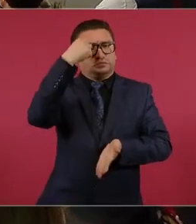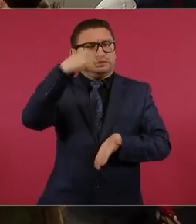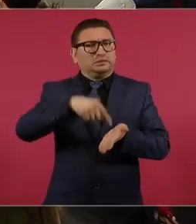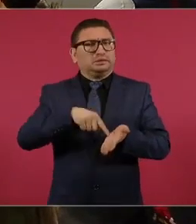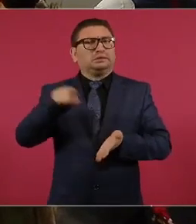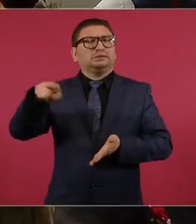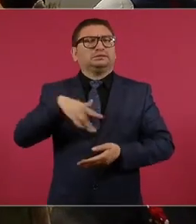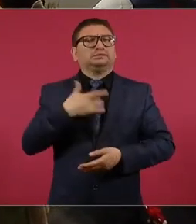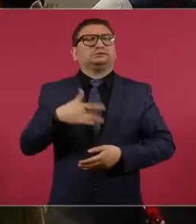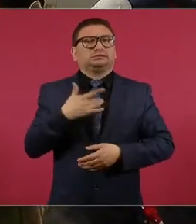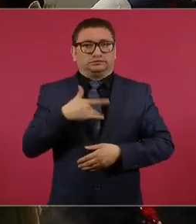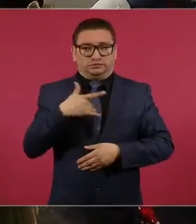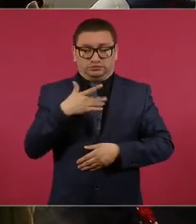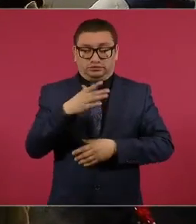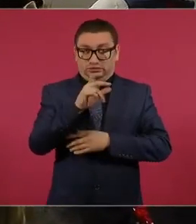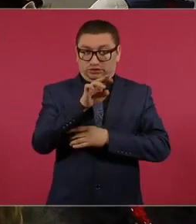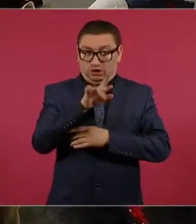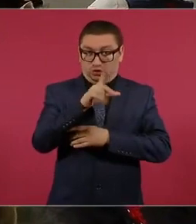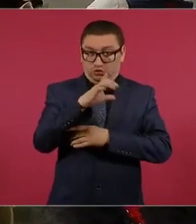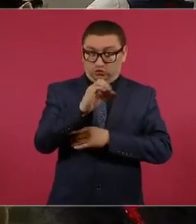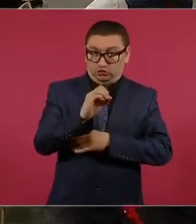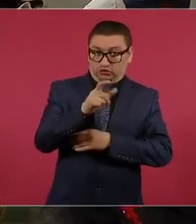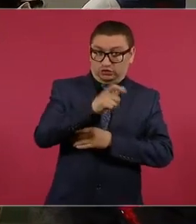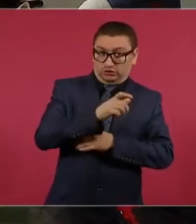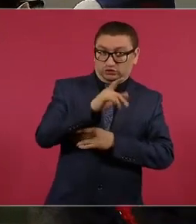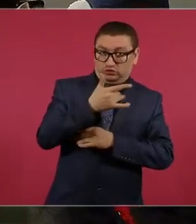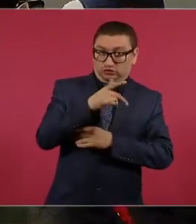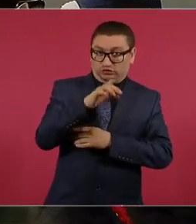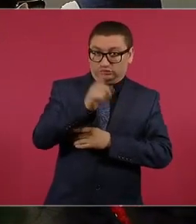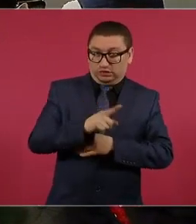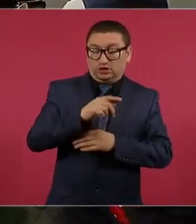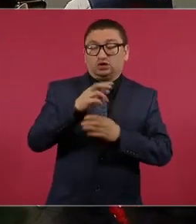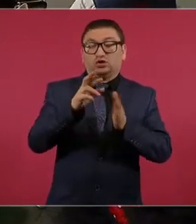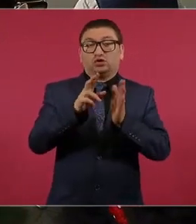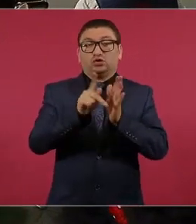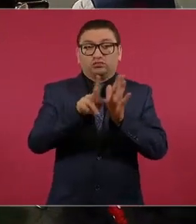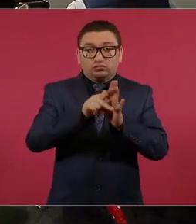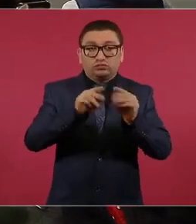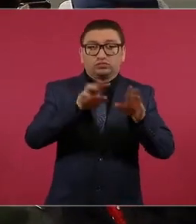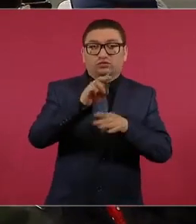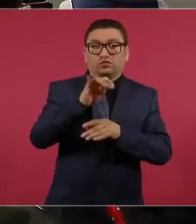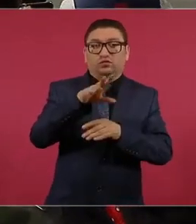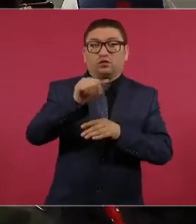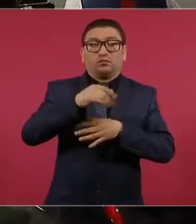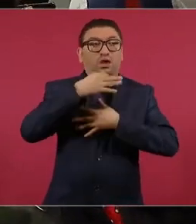creen que Claudio x González o el reforma ofrecieron